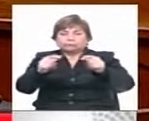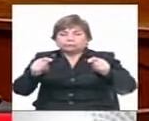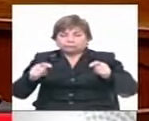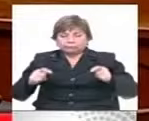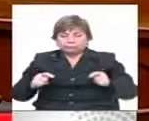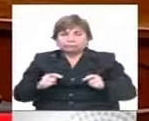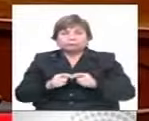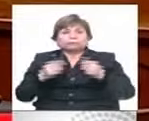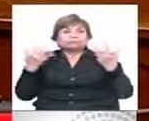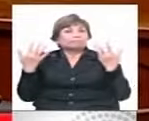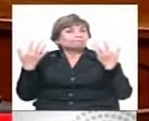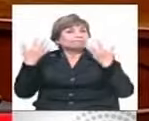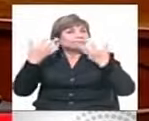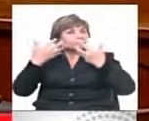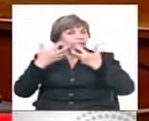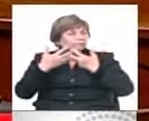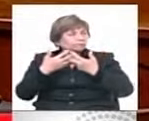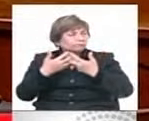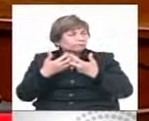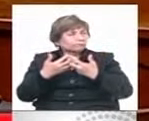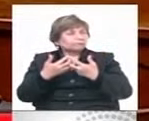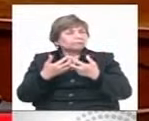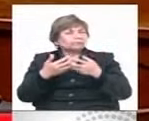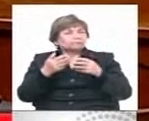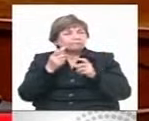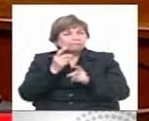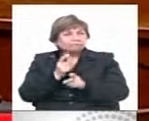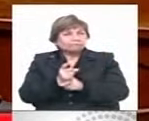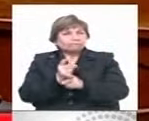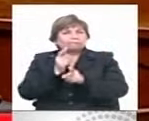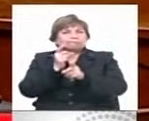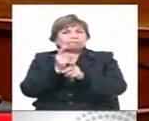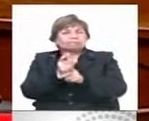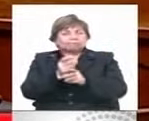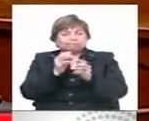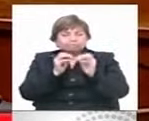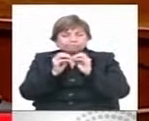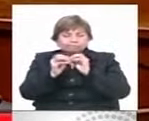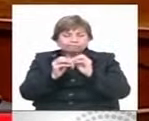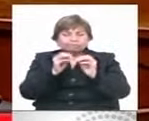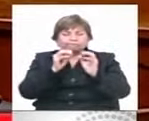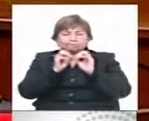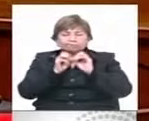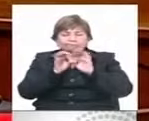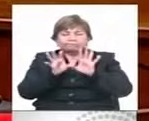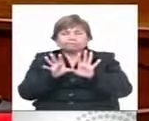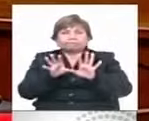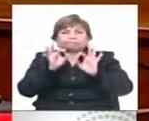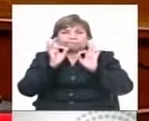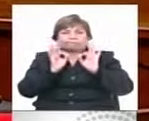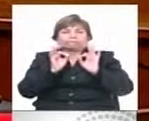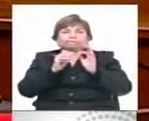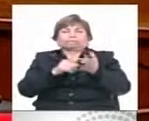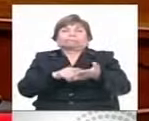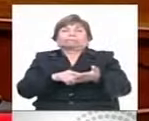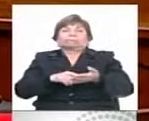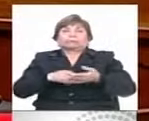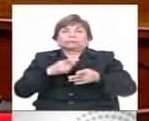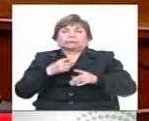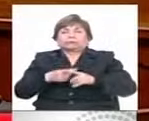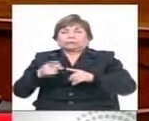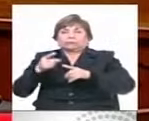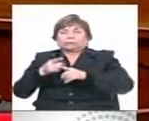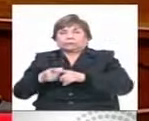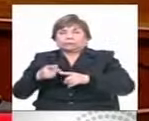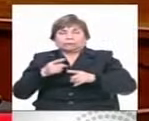manera articulada. Insistiremos en establecer pautas claras y obligatorias en los diversos